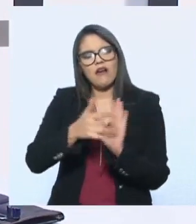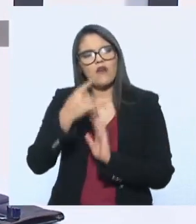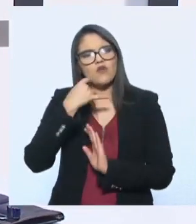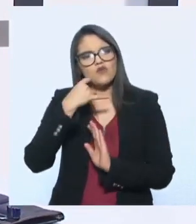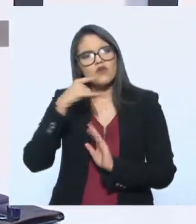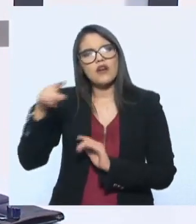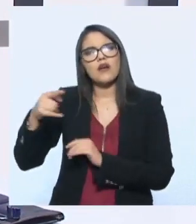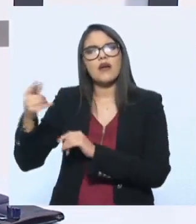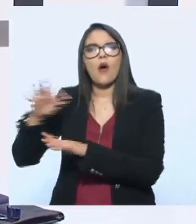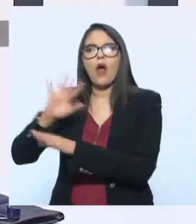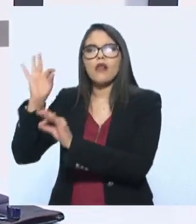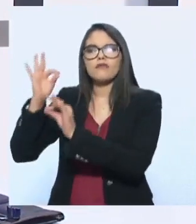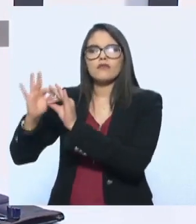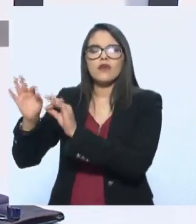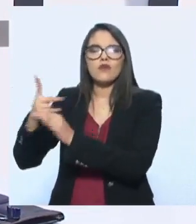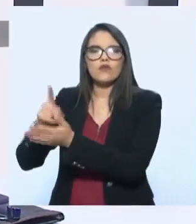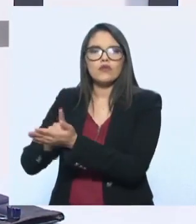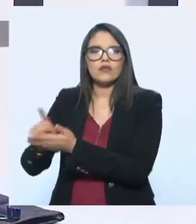Va a estar interesante.